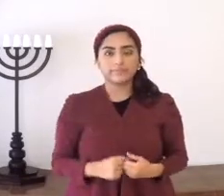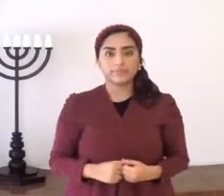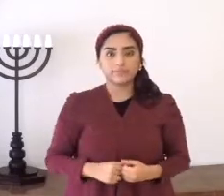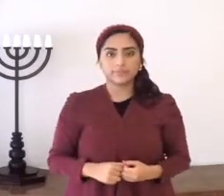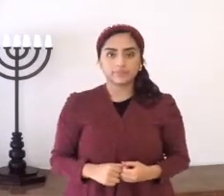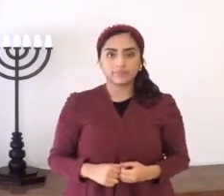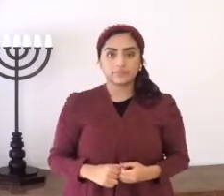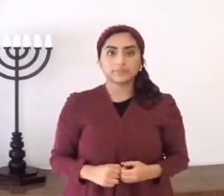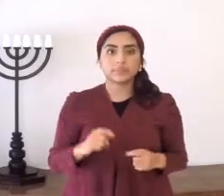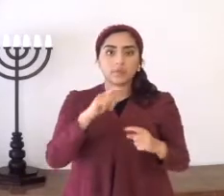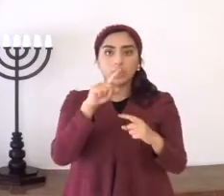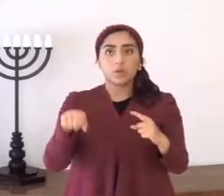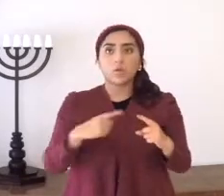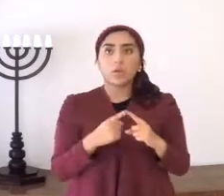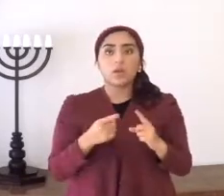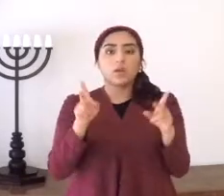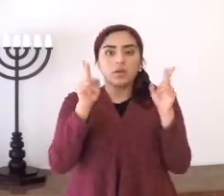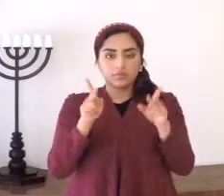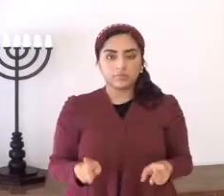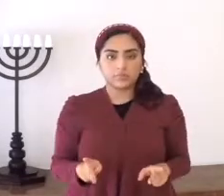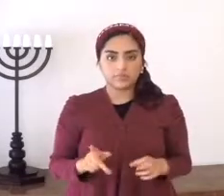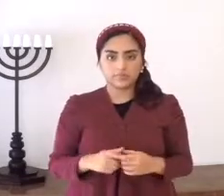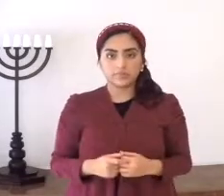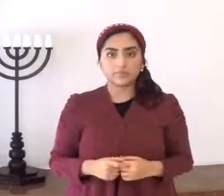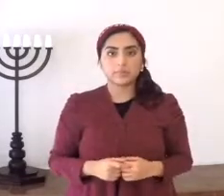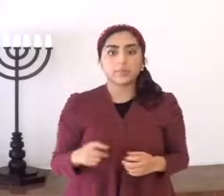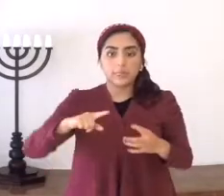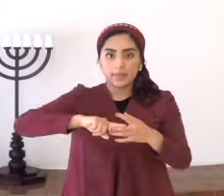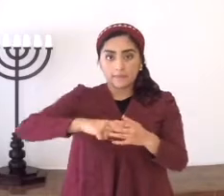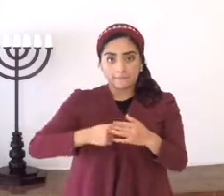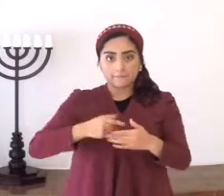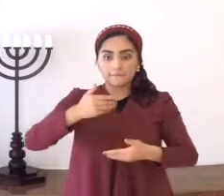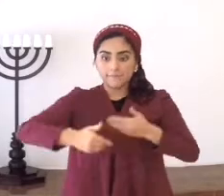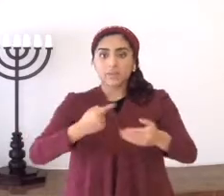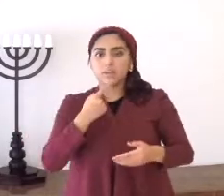Quiero recalcar esto. Miren, cuando una